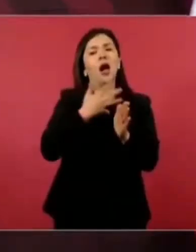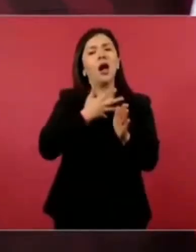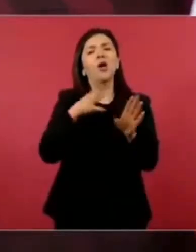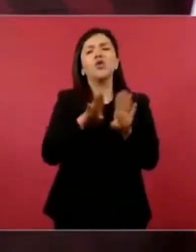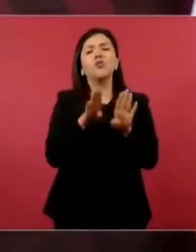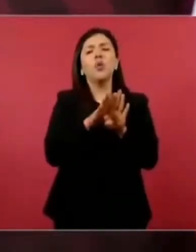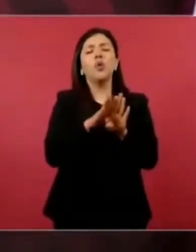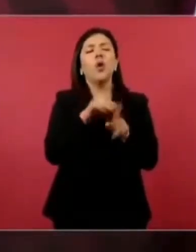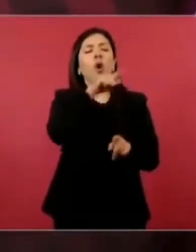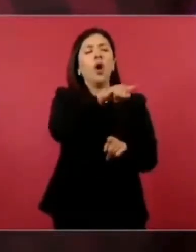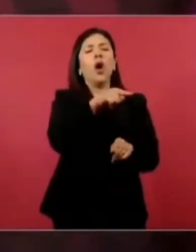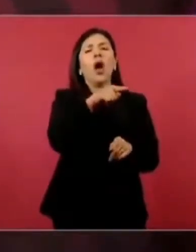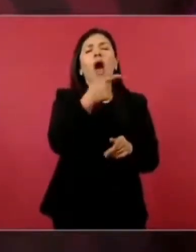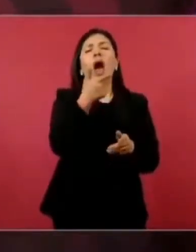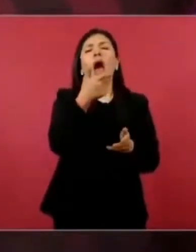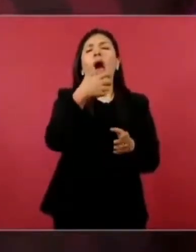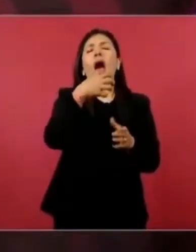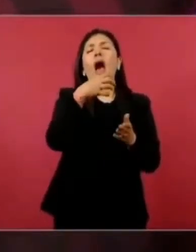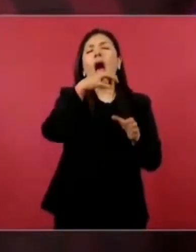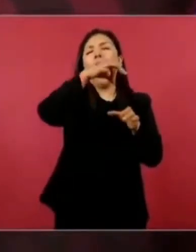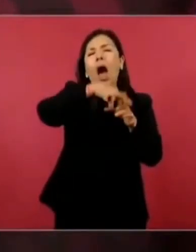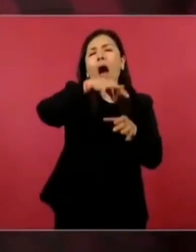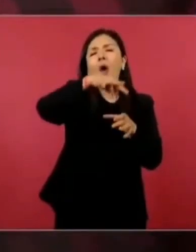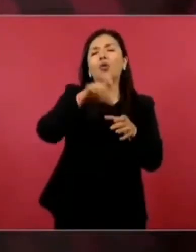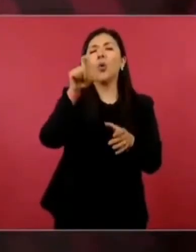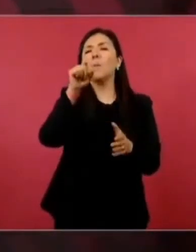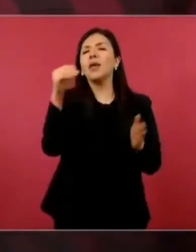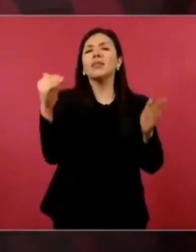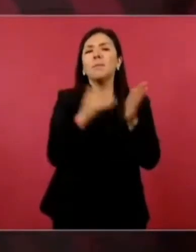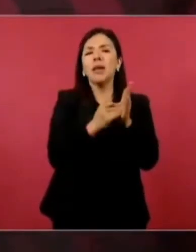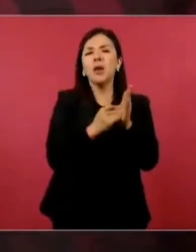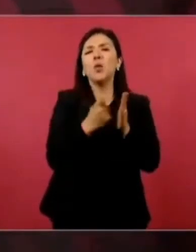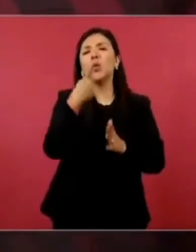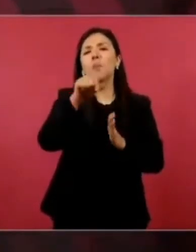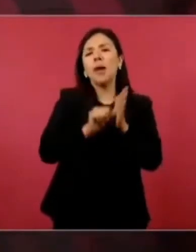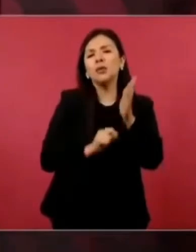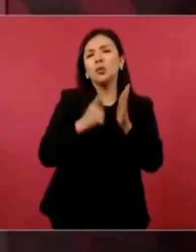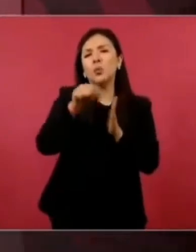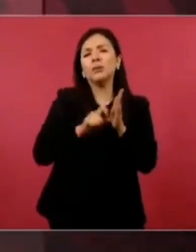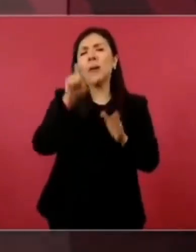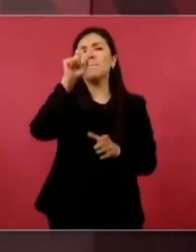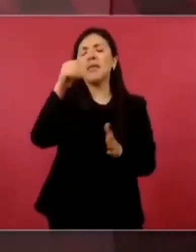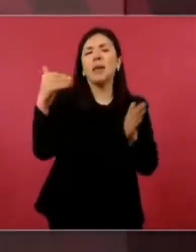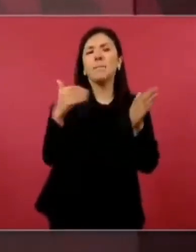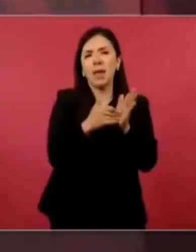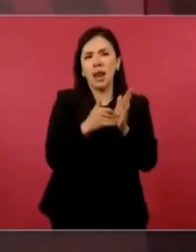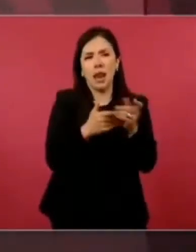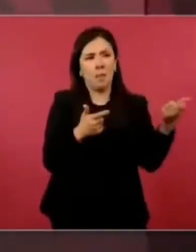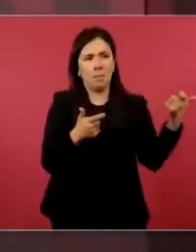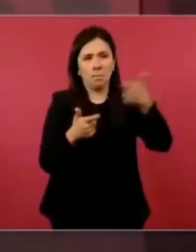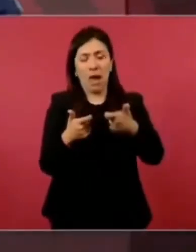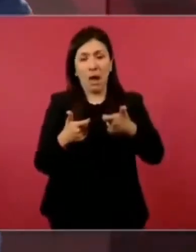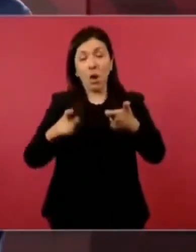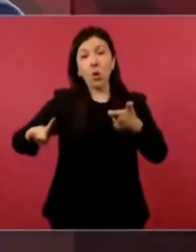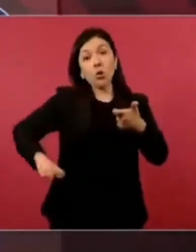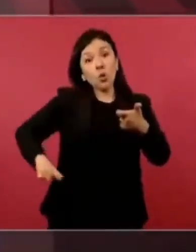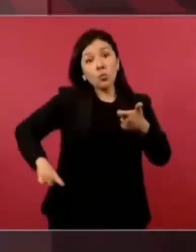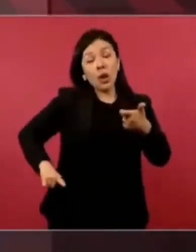dejaba 20,000 de ahorro cada mes y el gobierno le